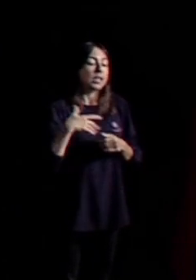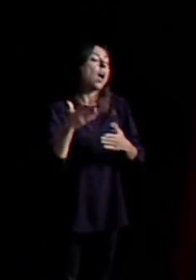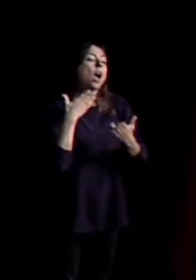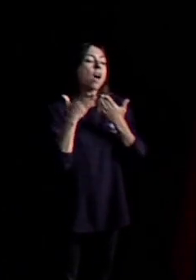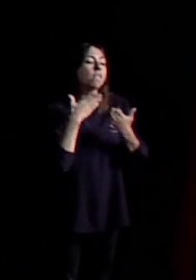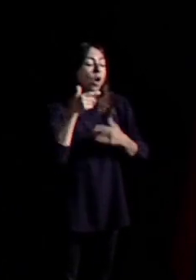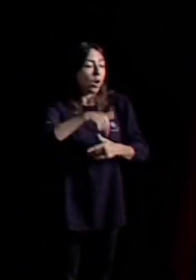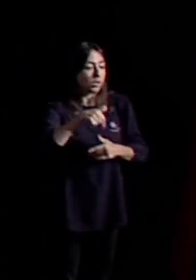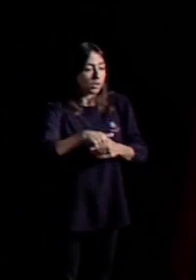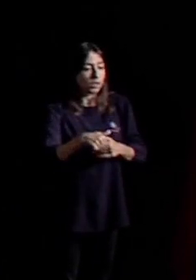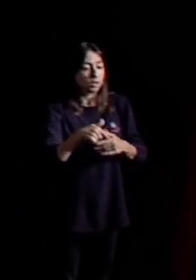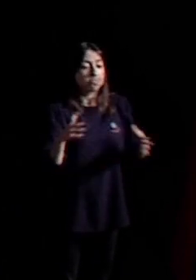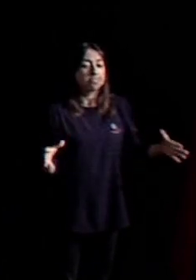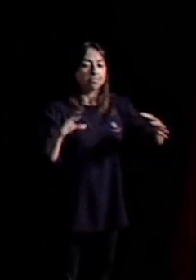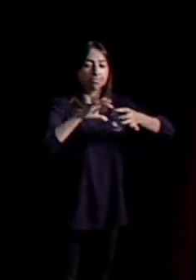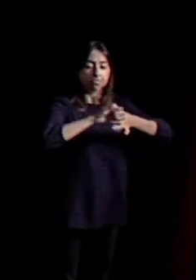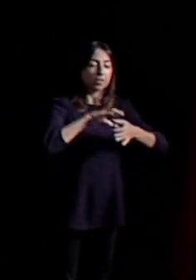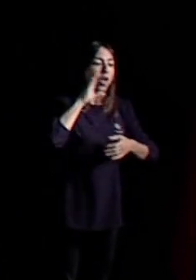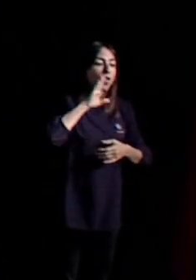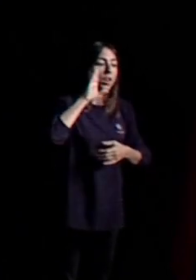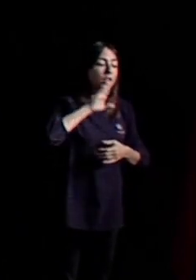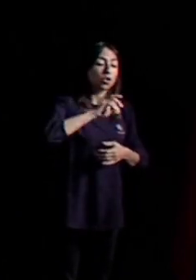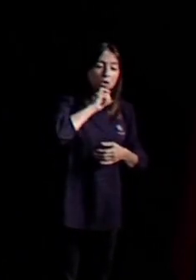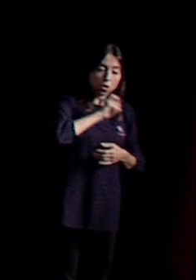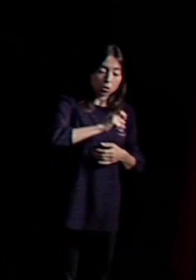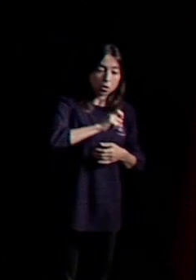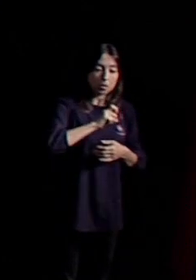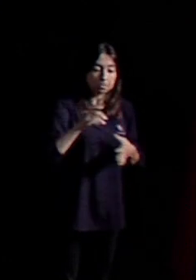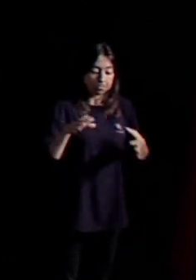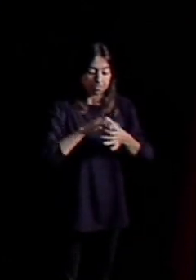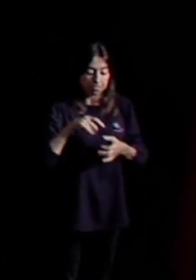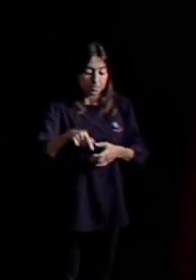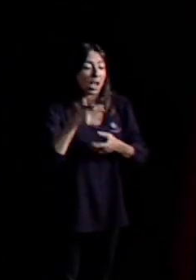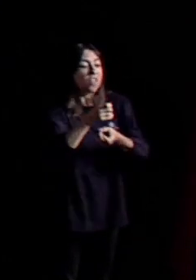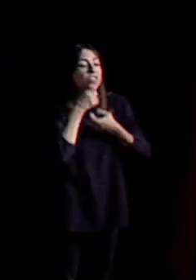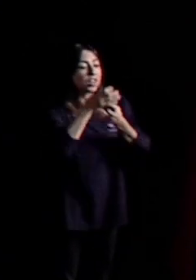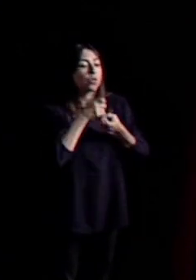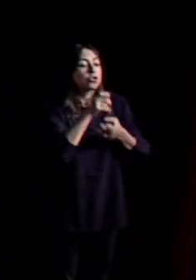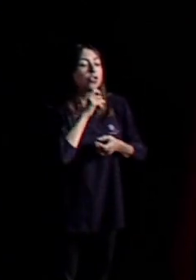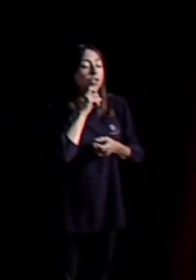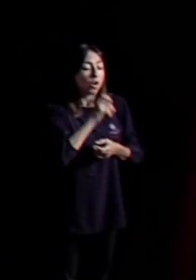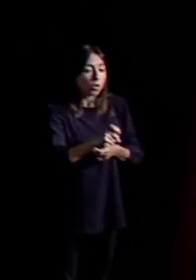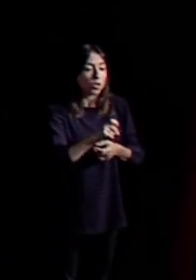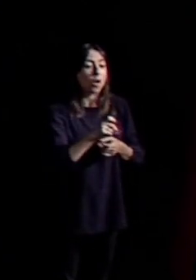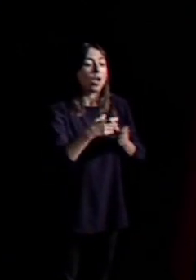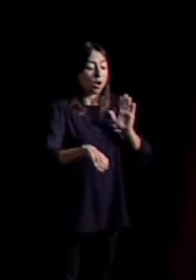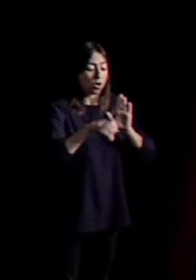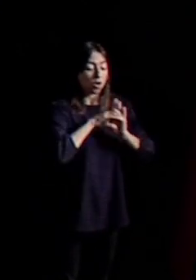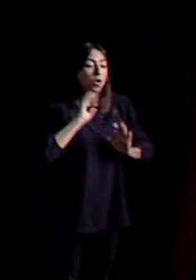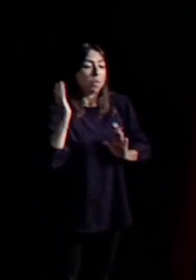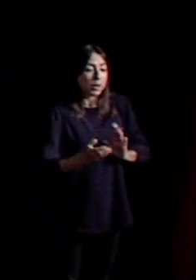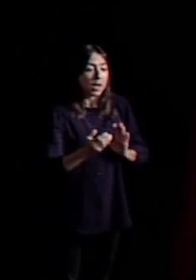aquí que vinculado al delito de odio está el discurso de odio, que el Código Penal lo recoge en el